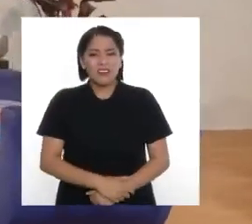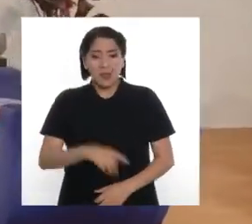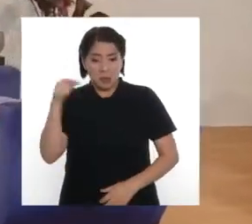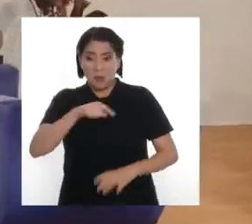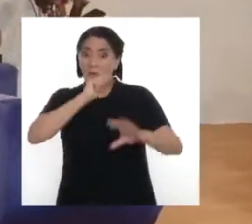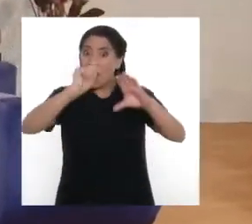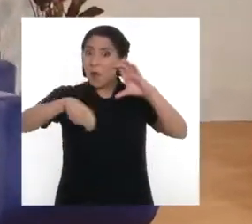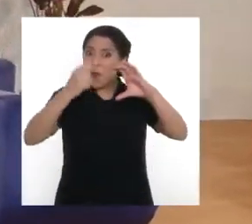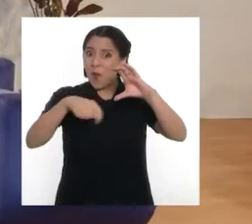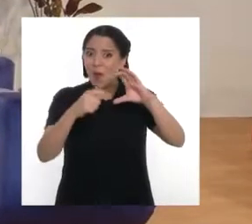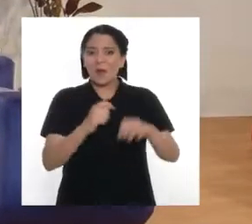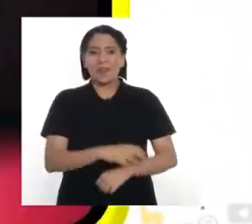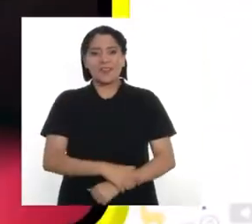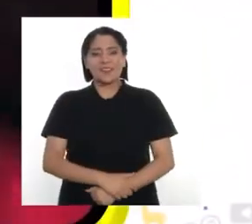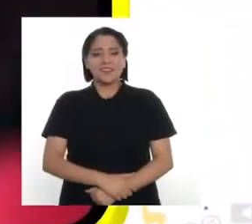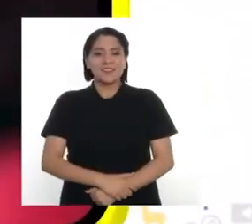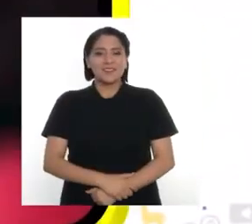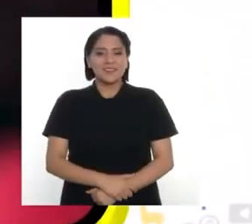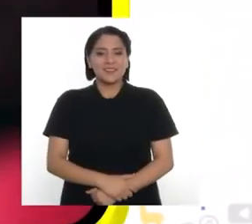Mira este video.